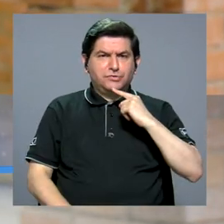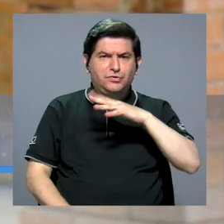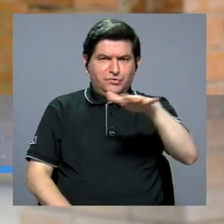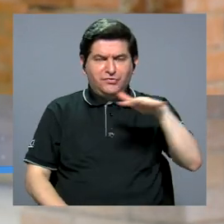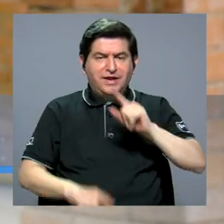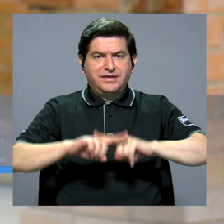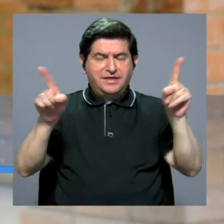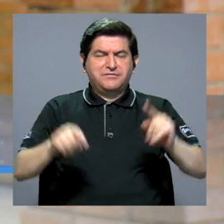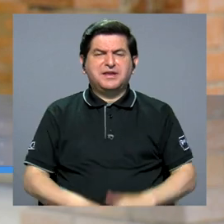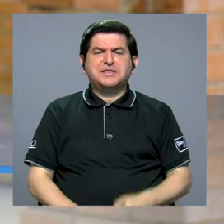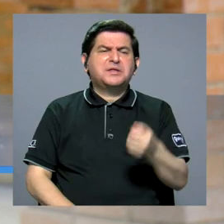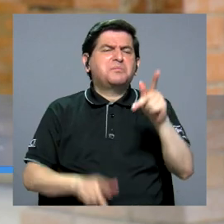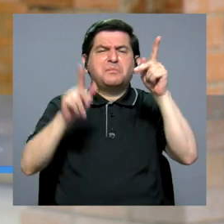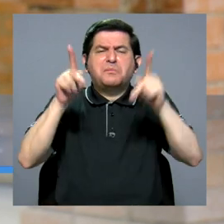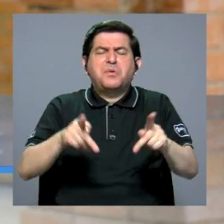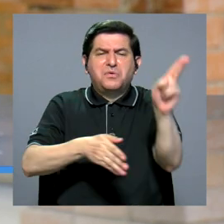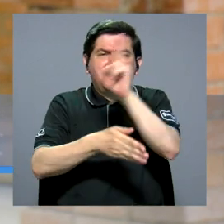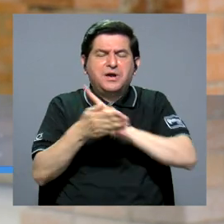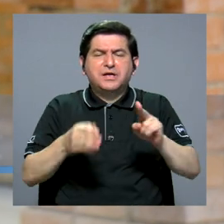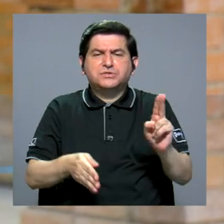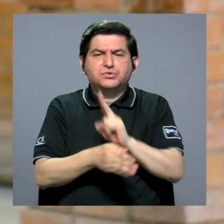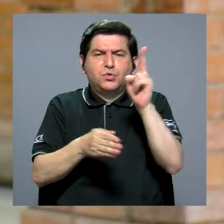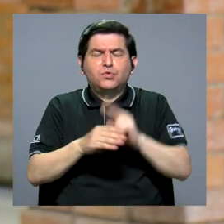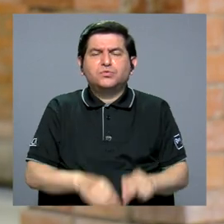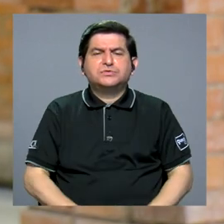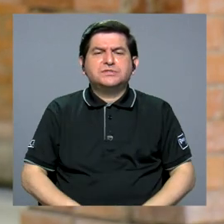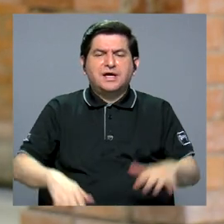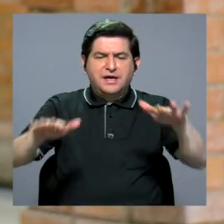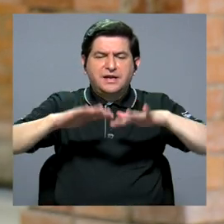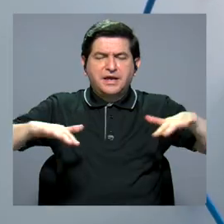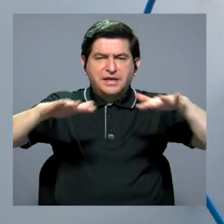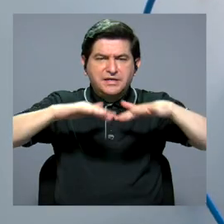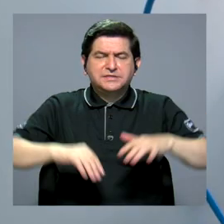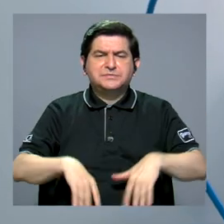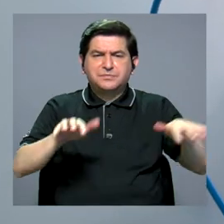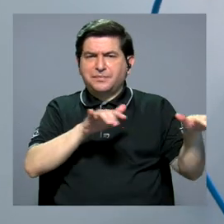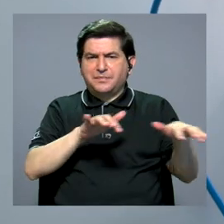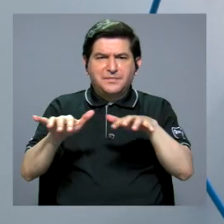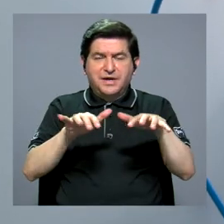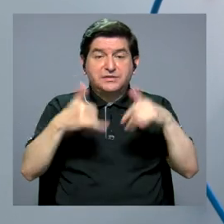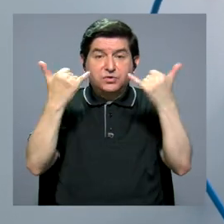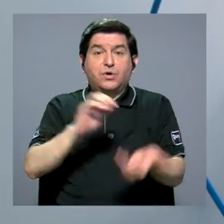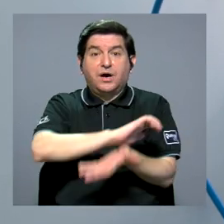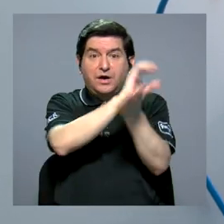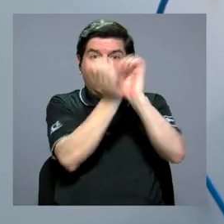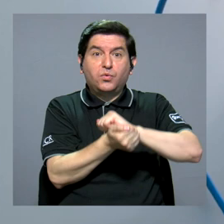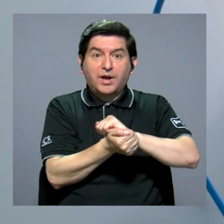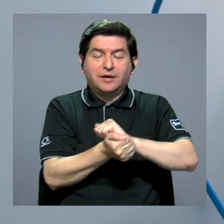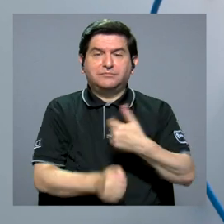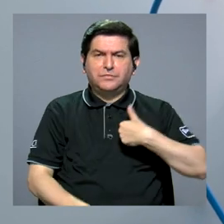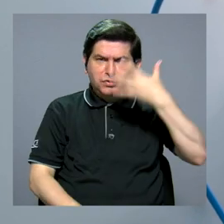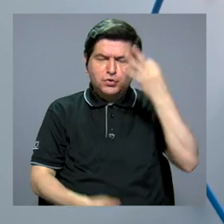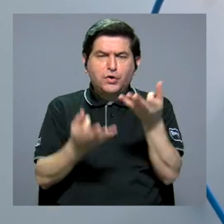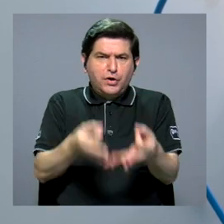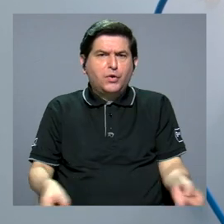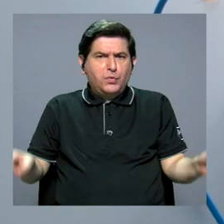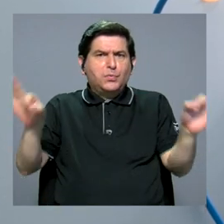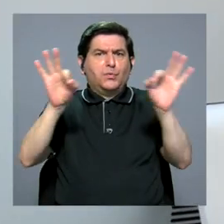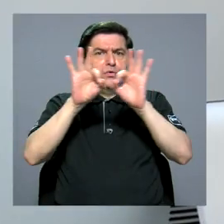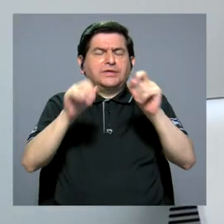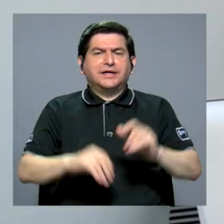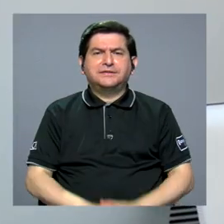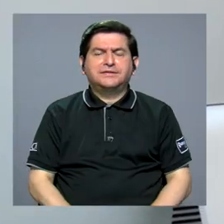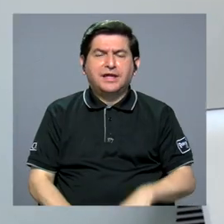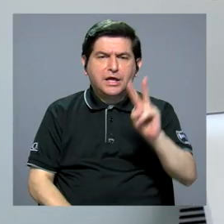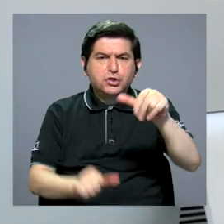diferente. Habían muy pocas personas en la universidad que usaban virtualidad, que usaban entornos virtuales. Eso ahora ha cambiado y por eso yo creo que es muy